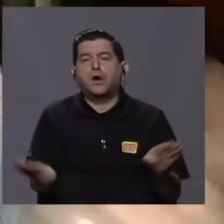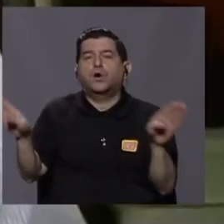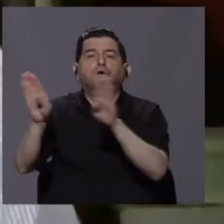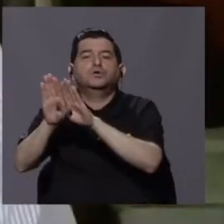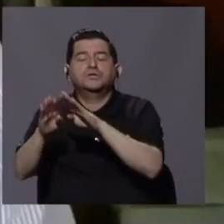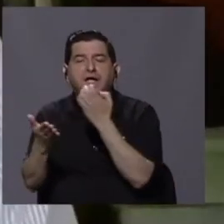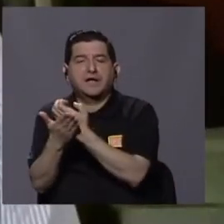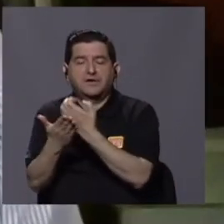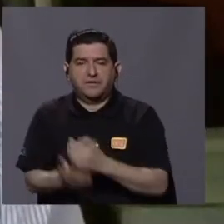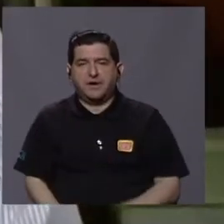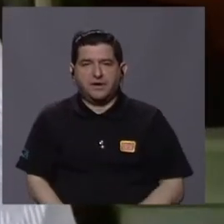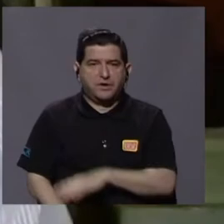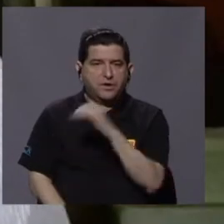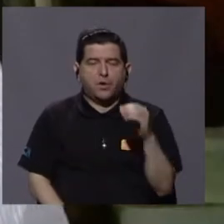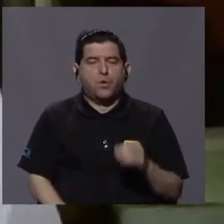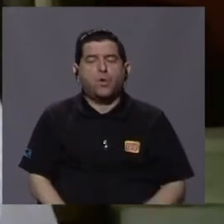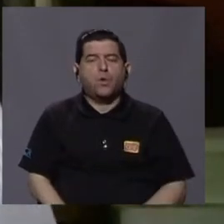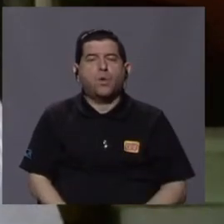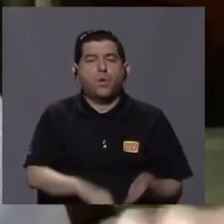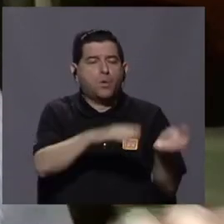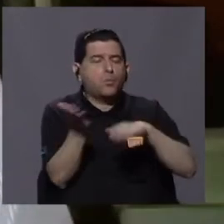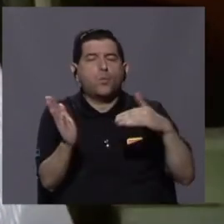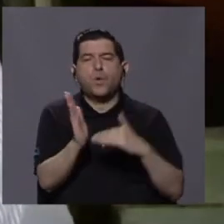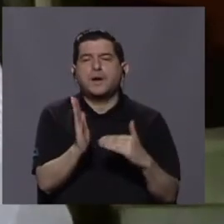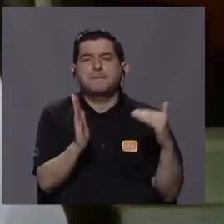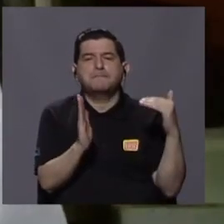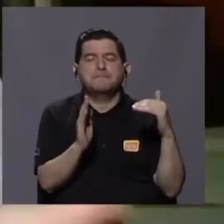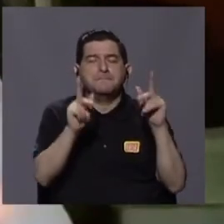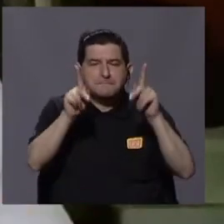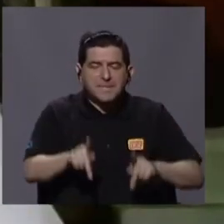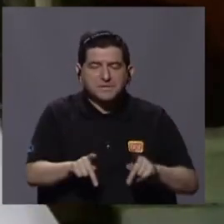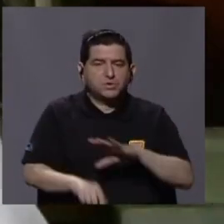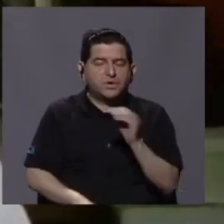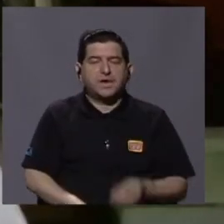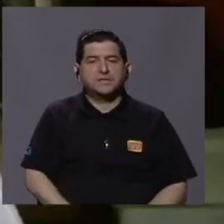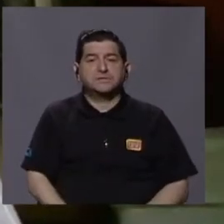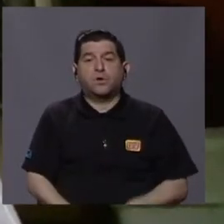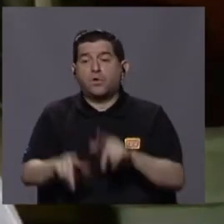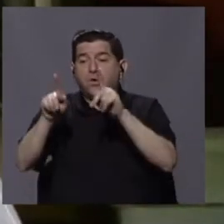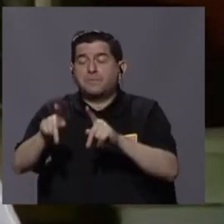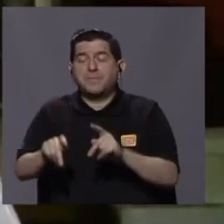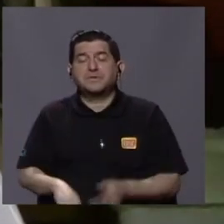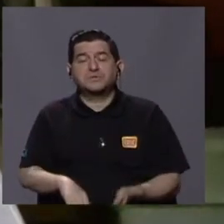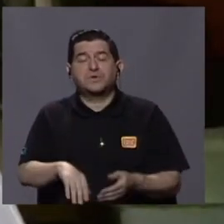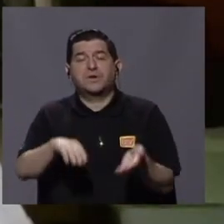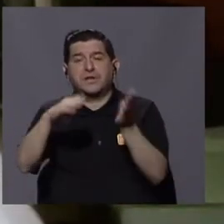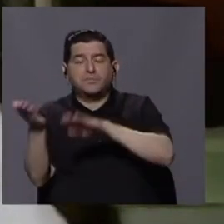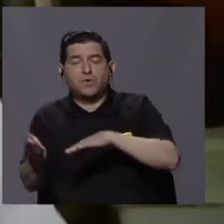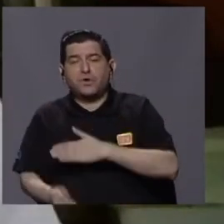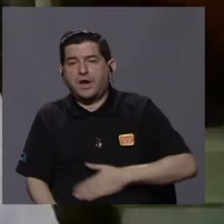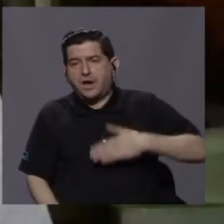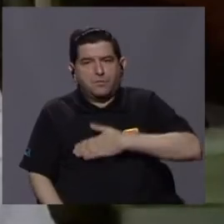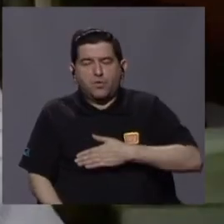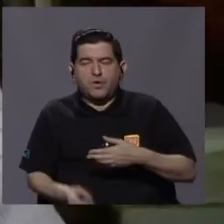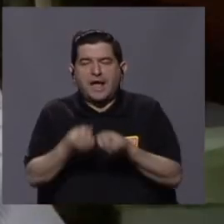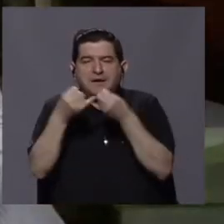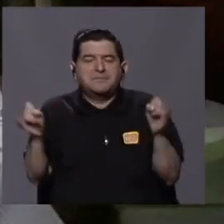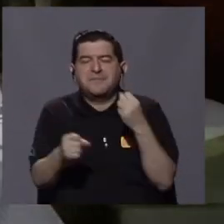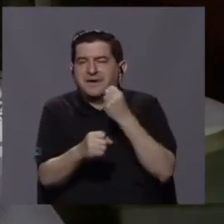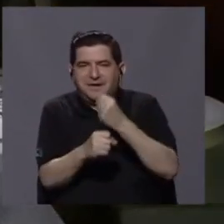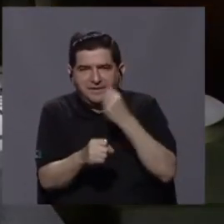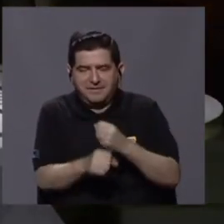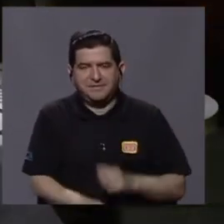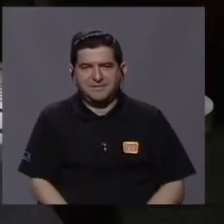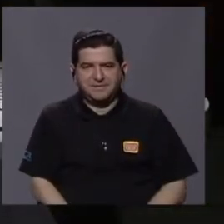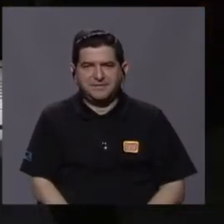o serón fueron se nos mueren miles por la pandemia o se nos mueren miles por hambre sin trabajo don julio este tipo de